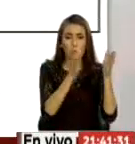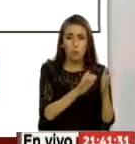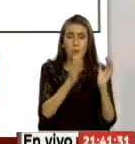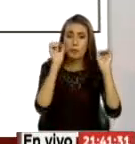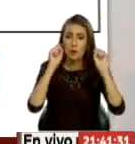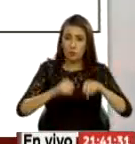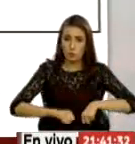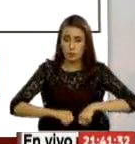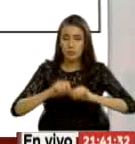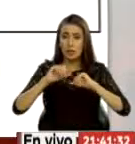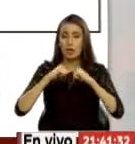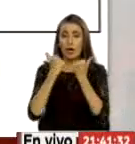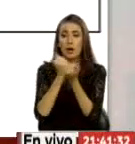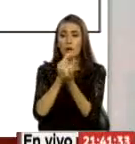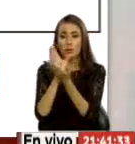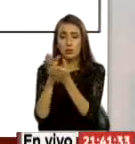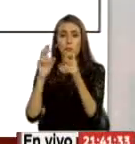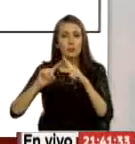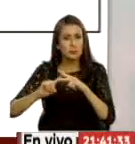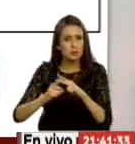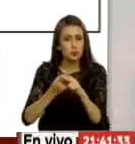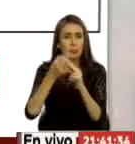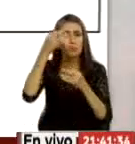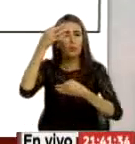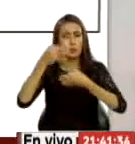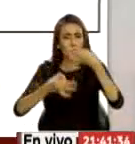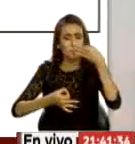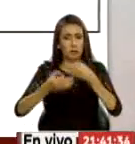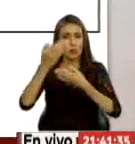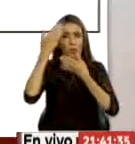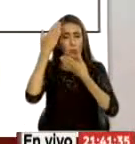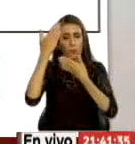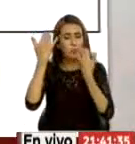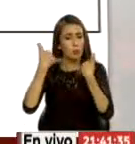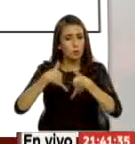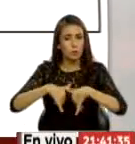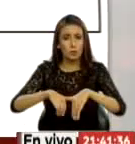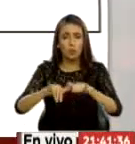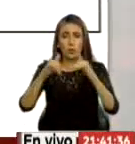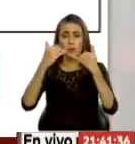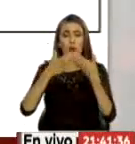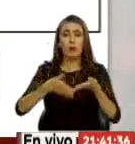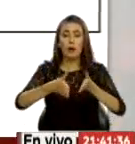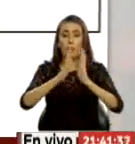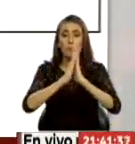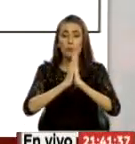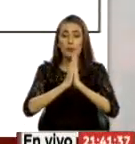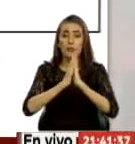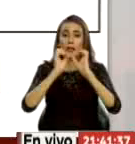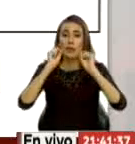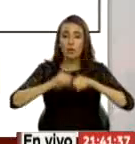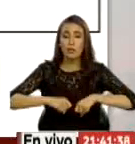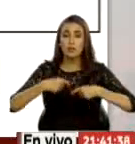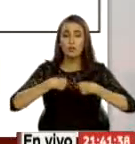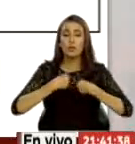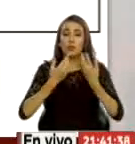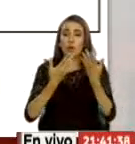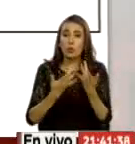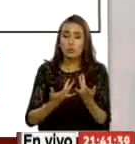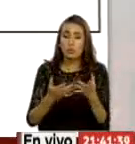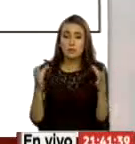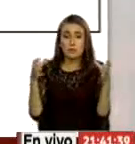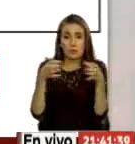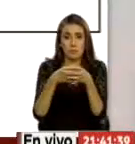pues se puede iniciar un juicio político. De hecho, ya hay un pedido, pero yo esperaría que también el